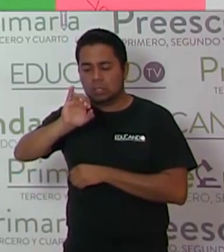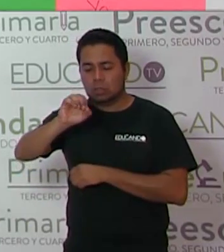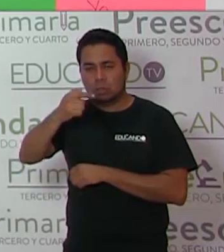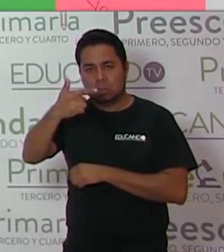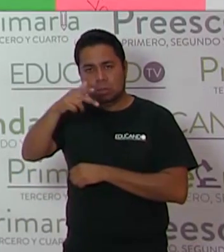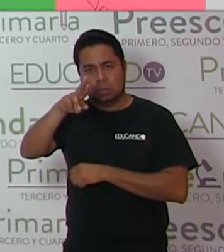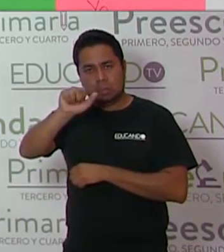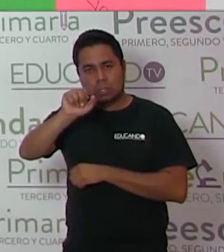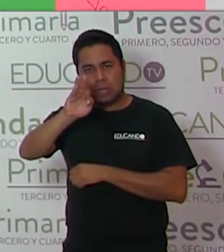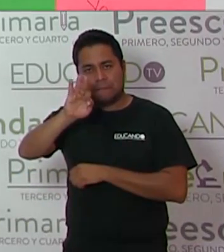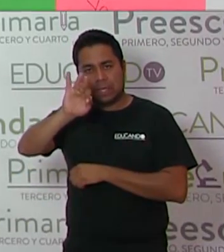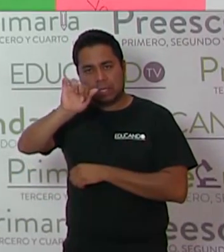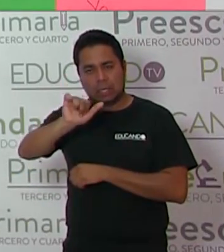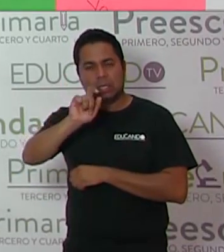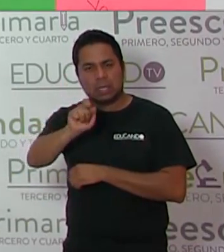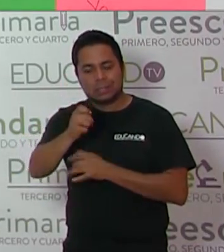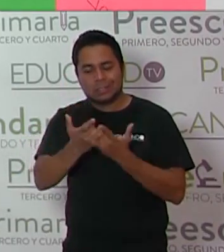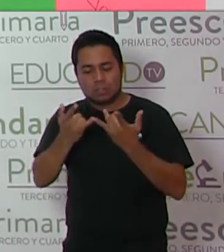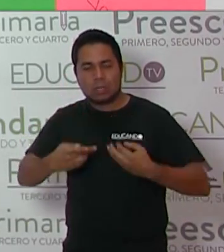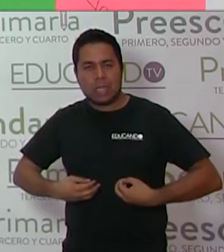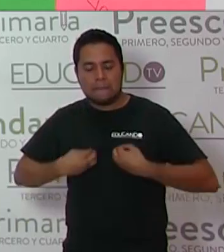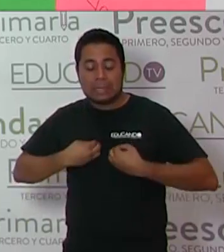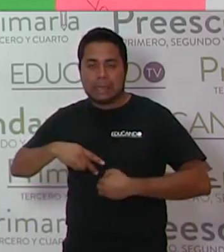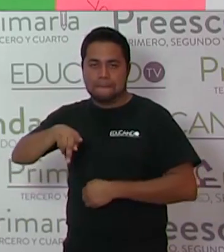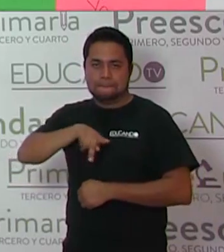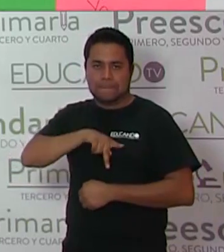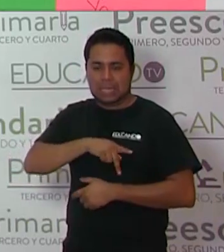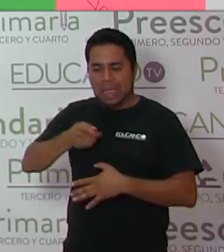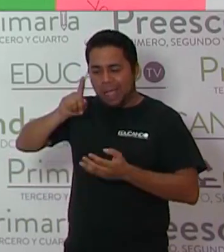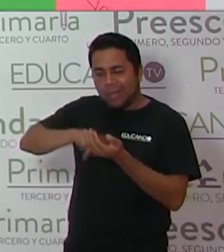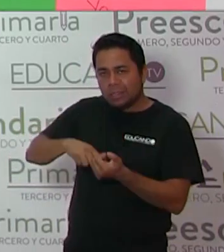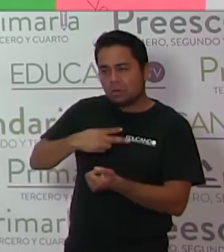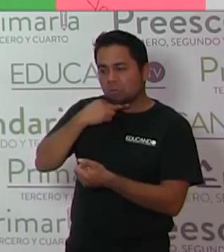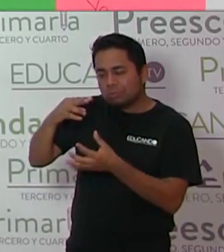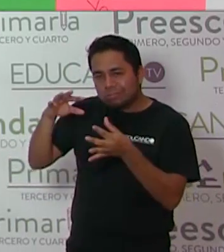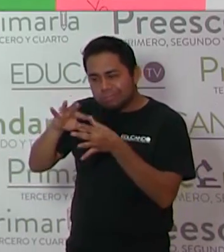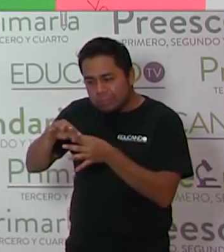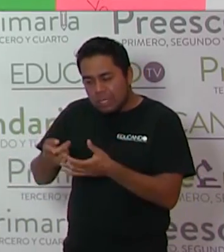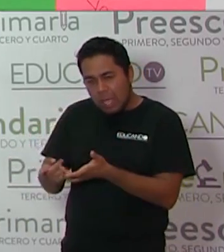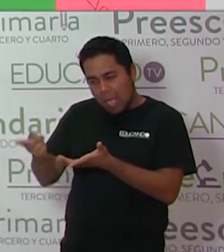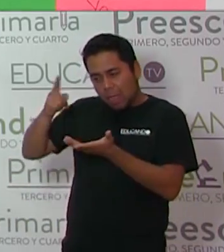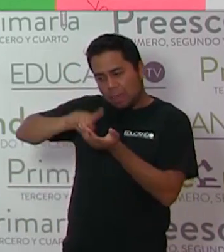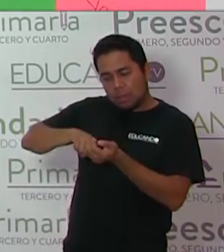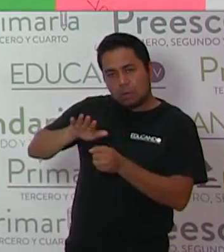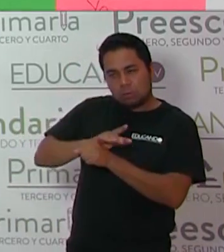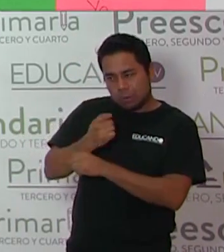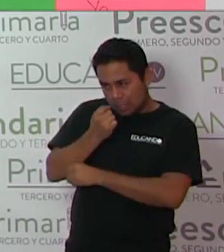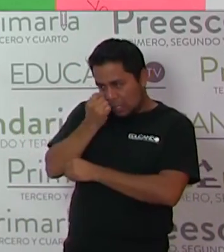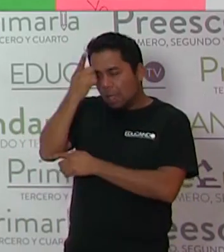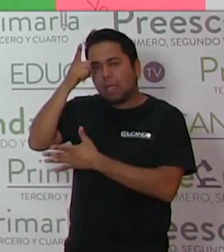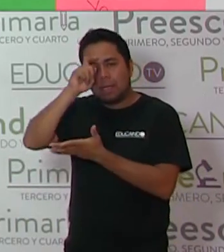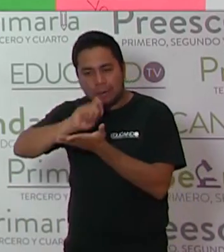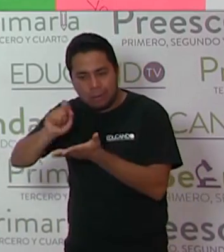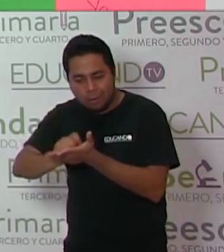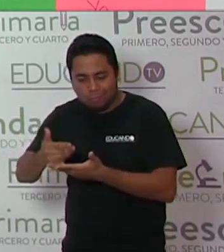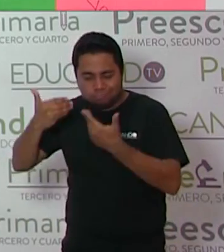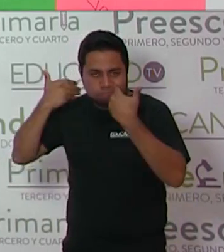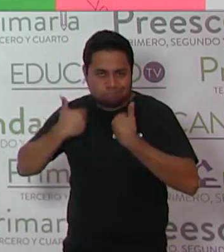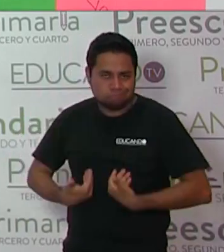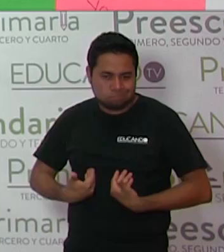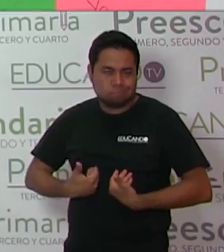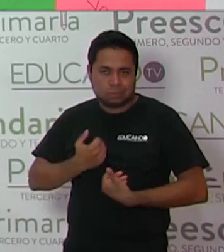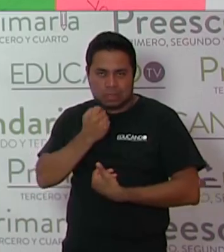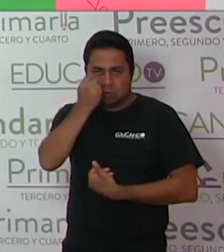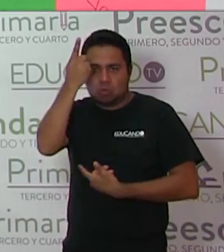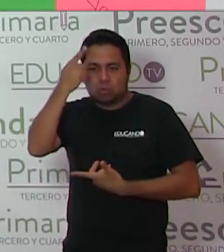autobiografía, ¿verdad? Que tiene una voz narrativa interna, porque el autor es protagonista de